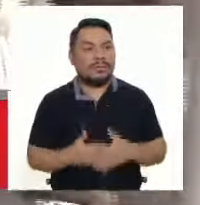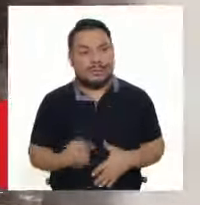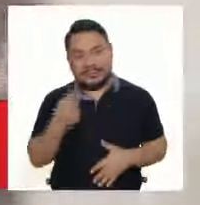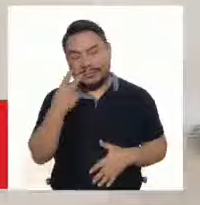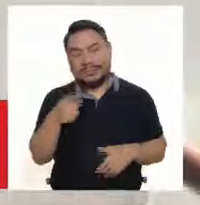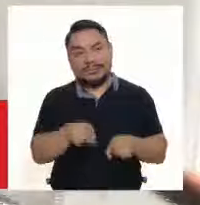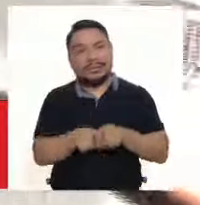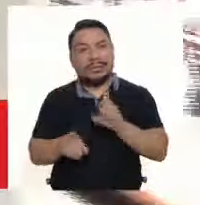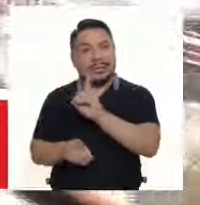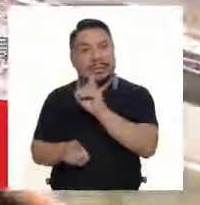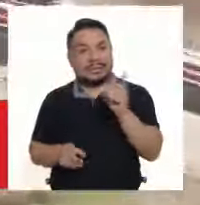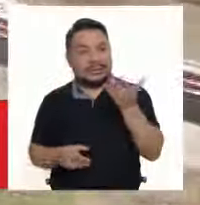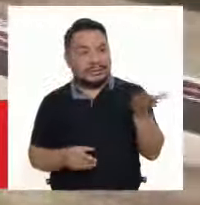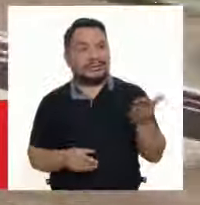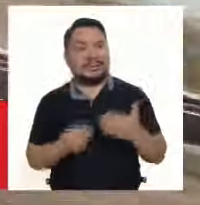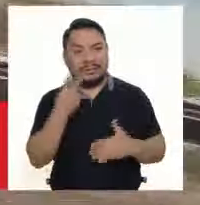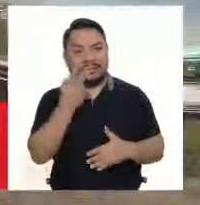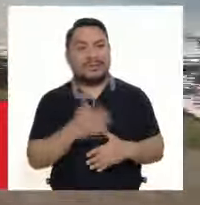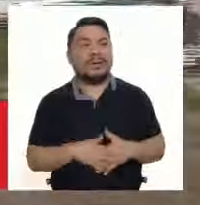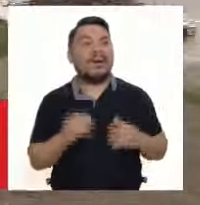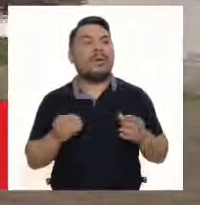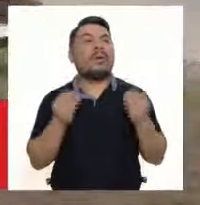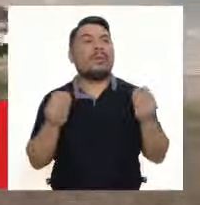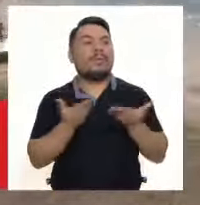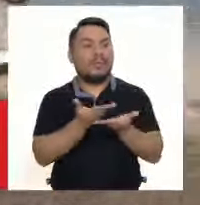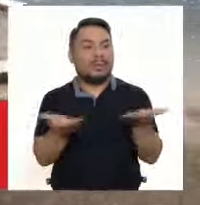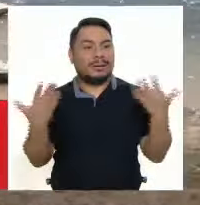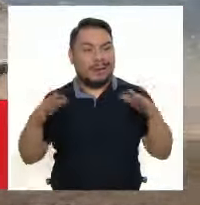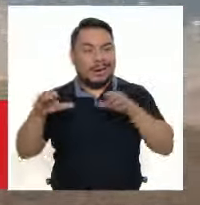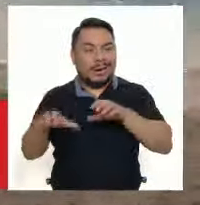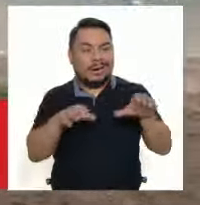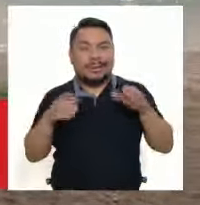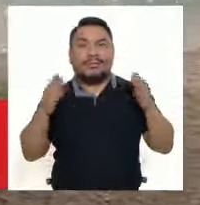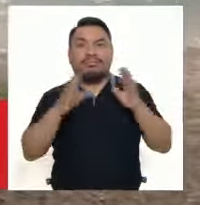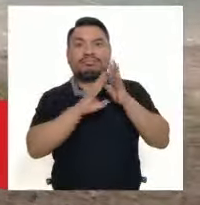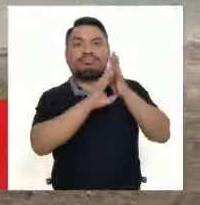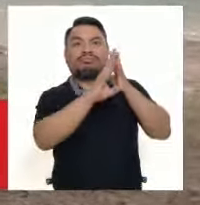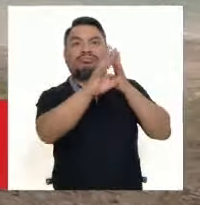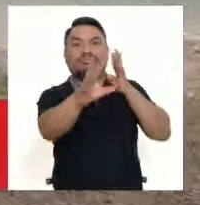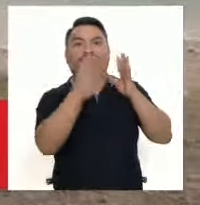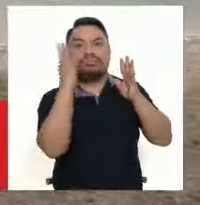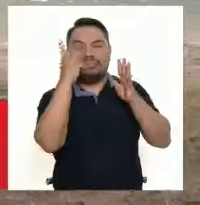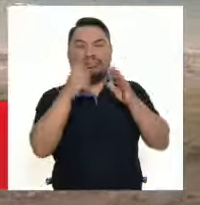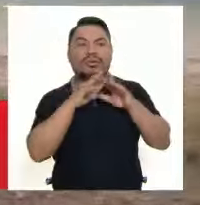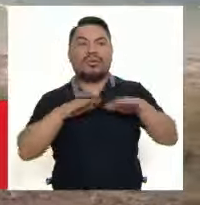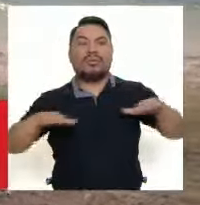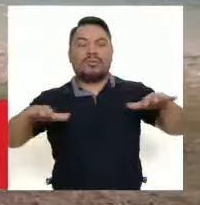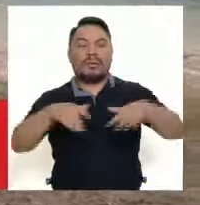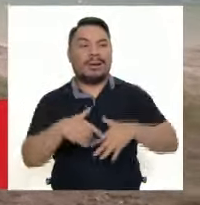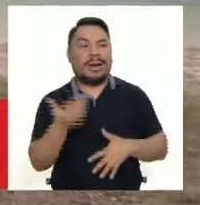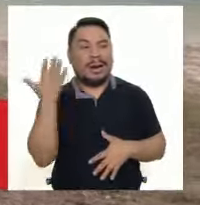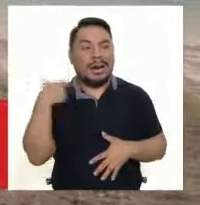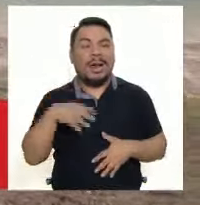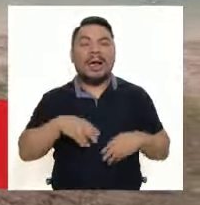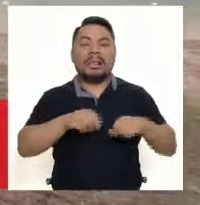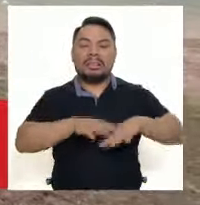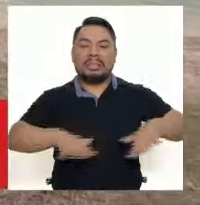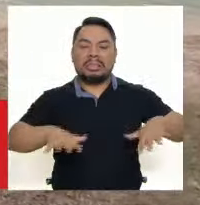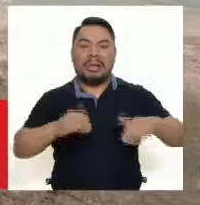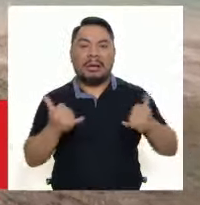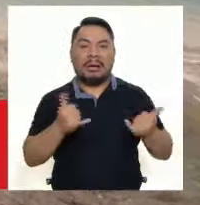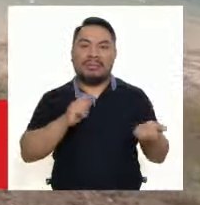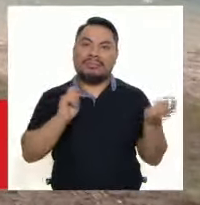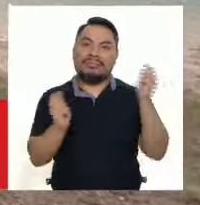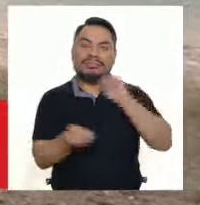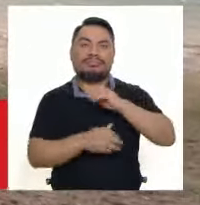para que vean en pantalla, cómo es que se ha realizado este lugar. Antes, esto era la ribera del río, y